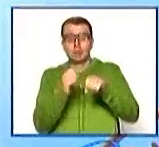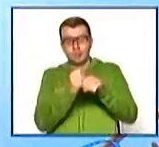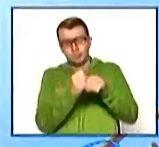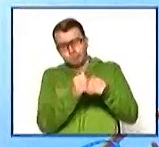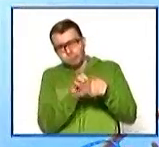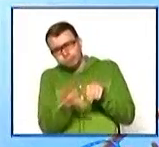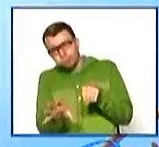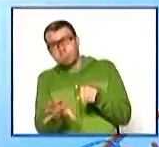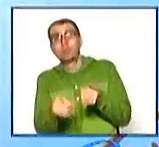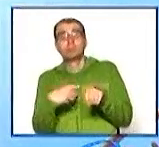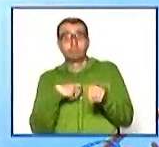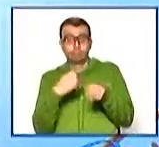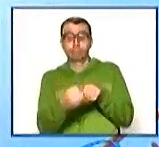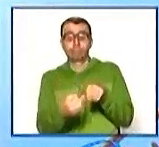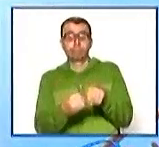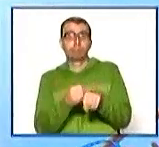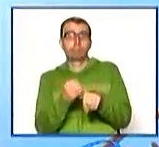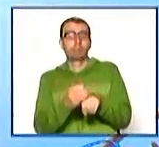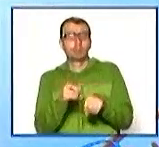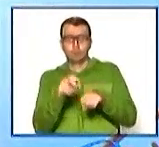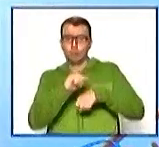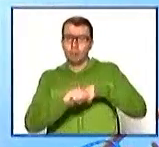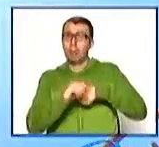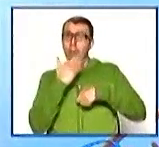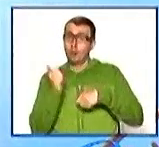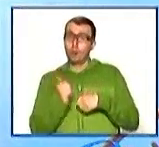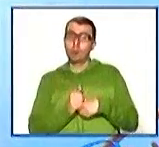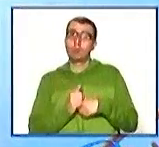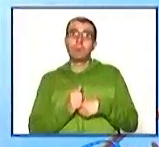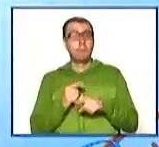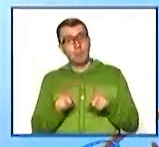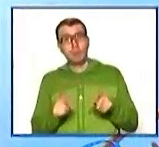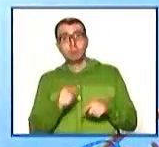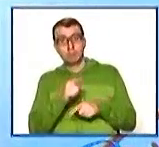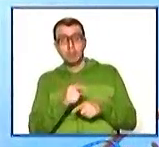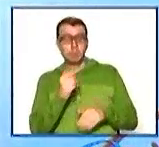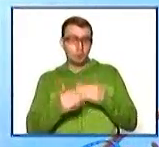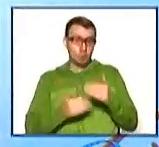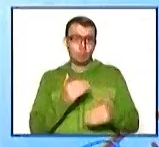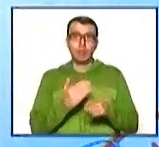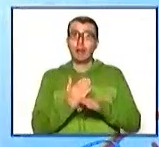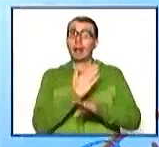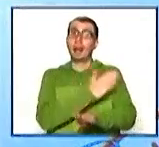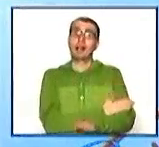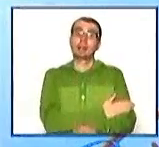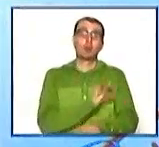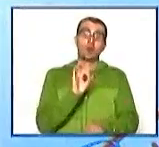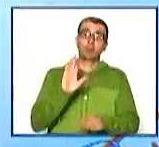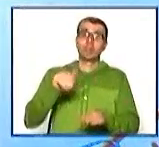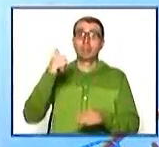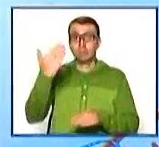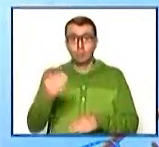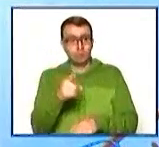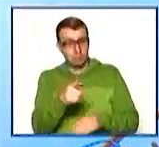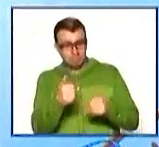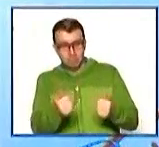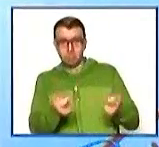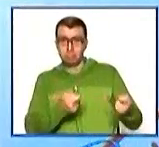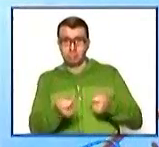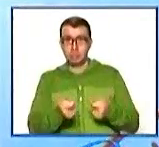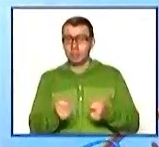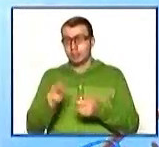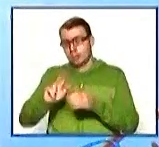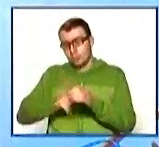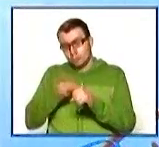hay que operarlas y demás. Es lo mejor. Pero durante el proceso, antes y después, puede hacer esto que le digo con el gel de